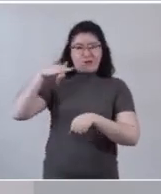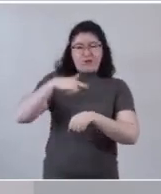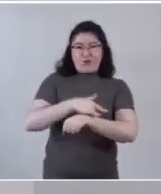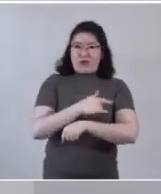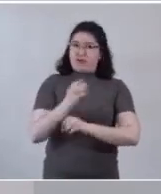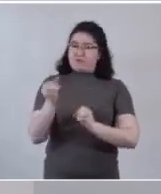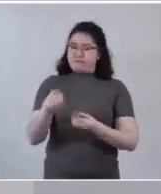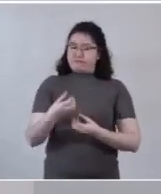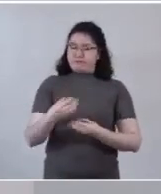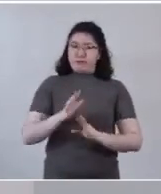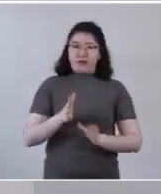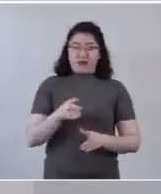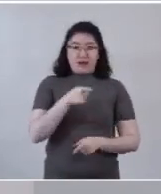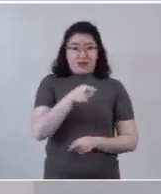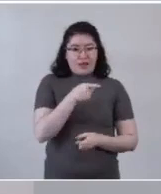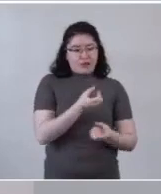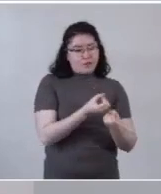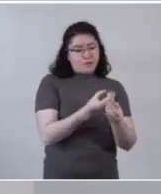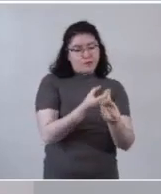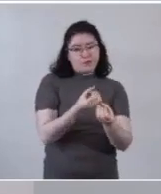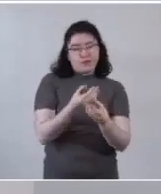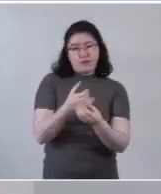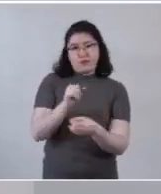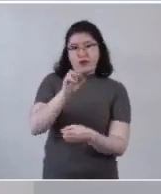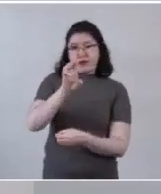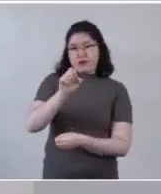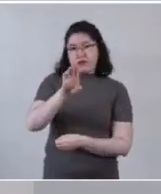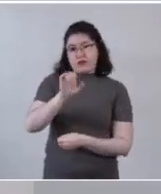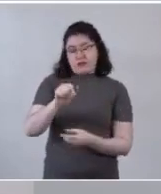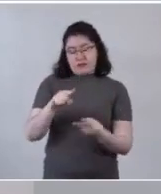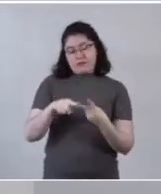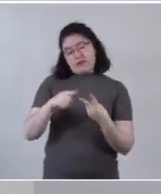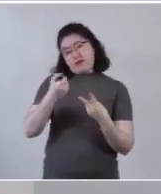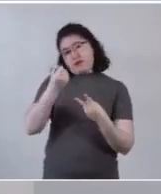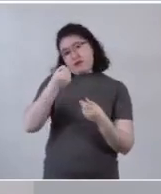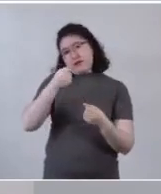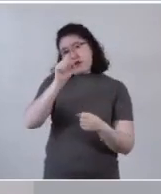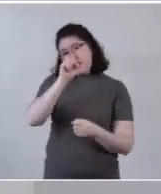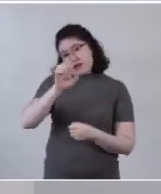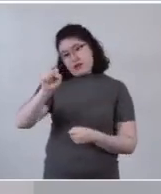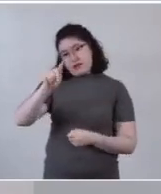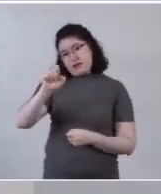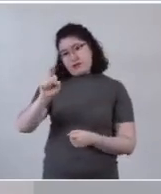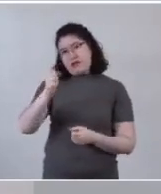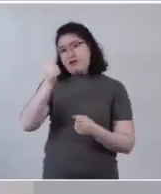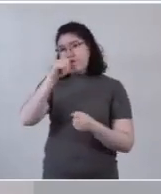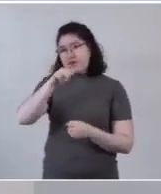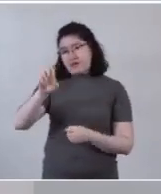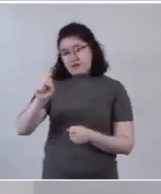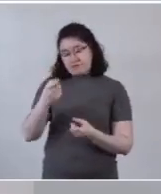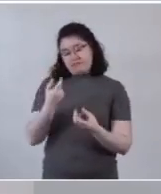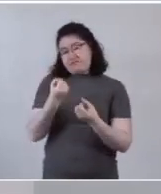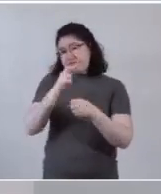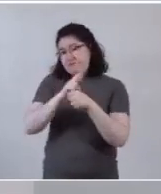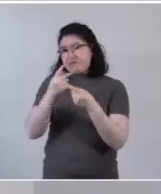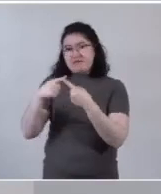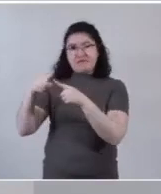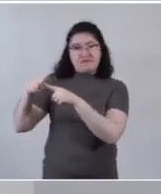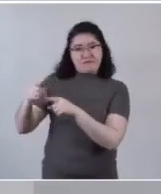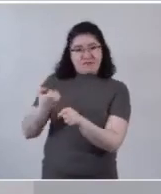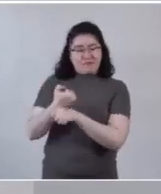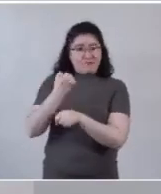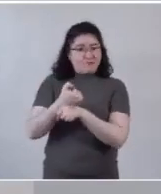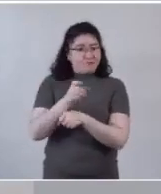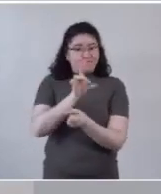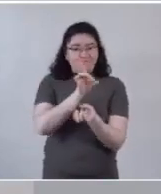ahí se distribuyen al INSABI, al Seguro Social, al ISSSTE, a las Secretarías de Salud de los distintos estados de la